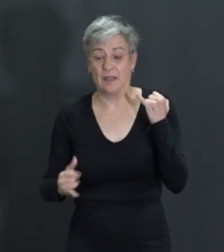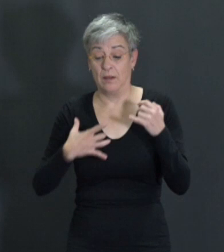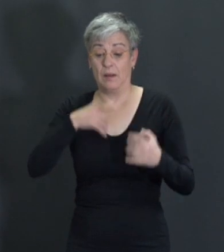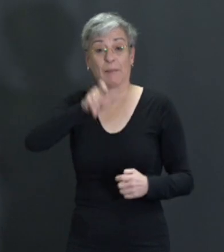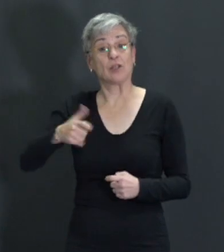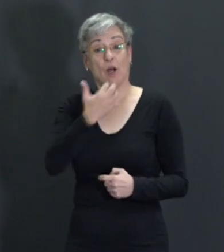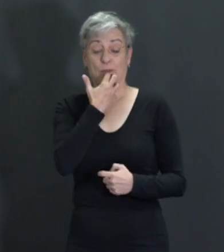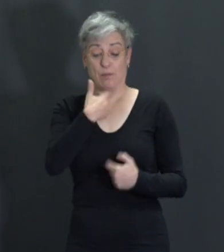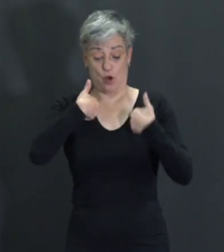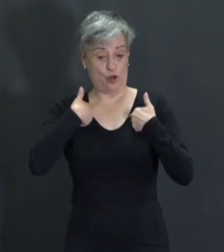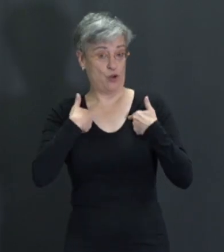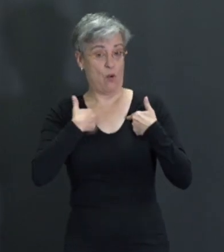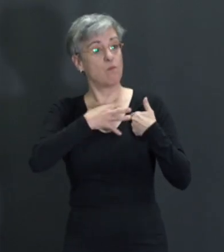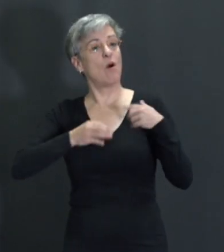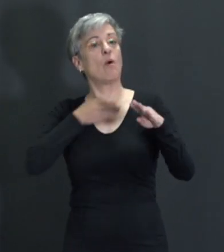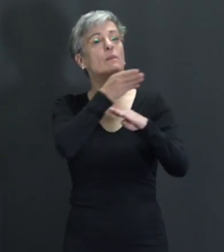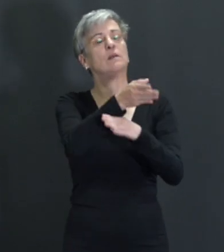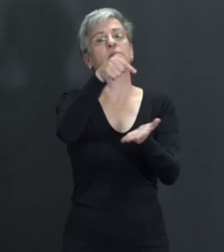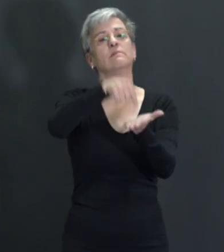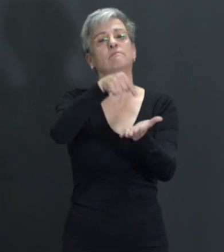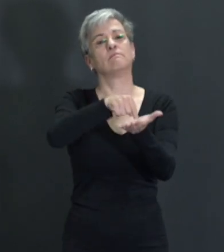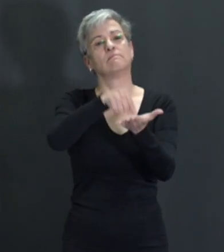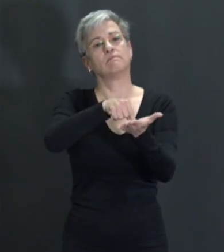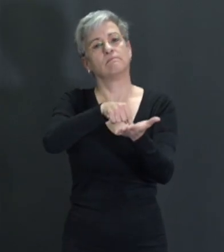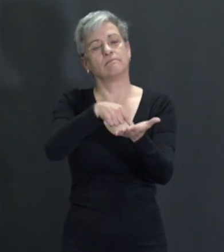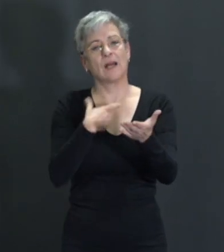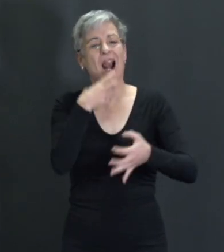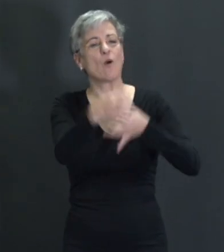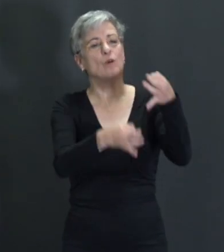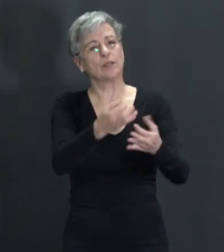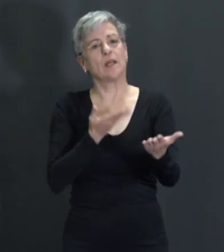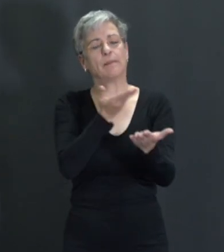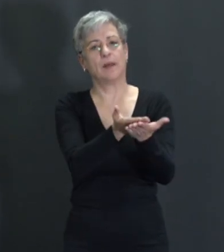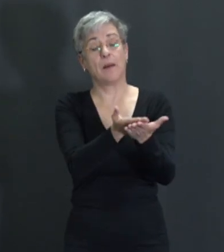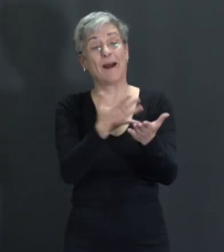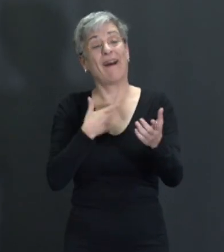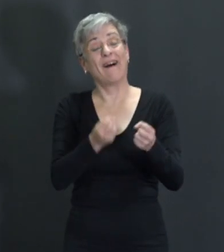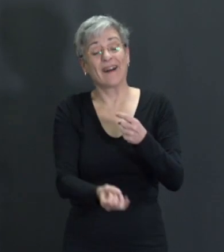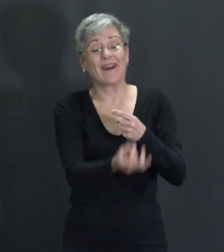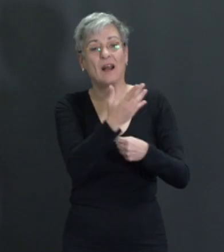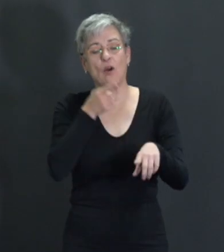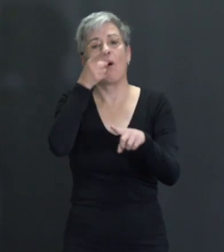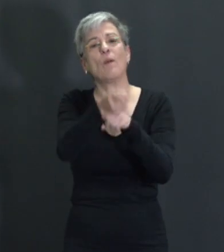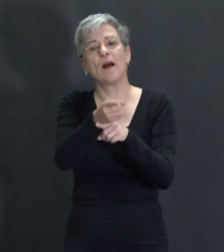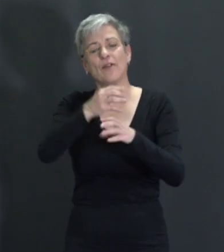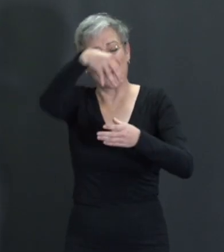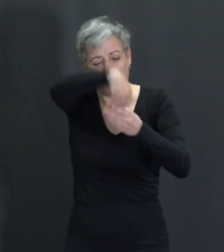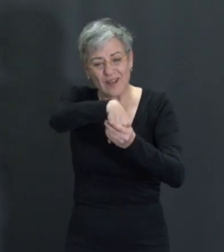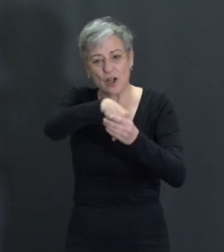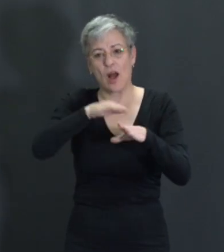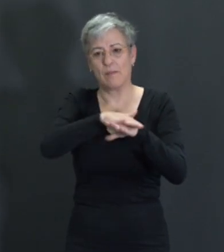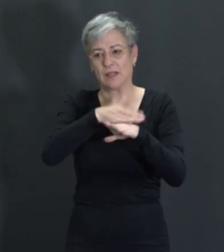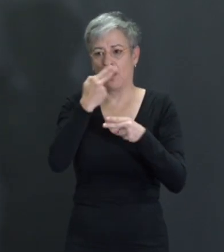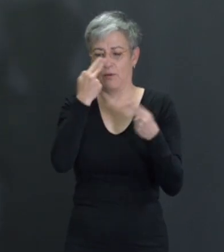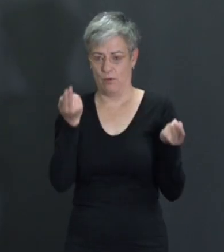justicia a reclamar, a buscar reparación, para generar obligaciones en las administraciones